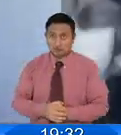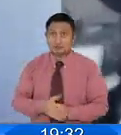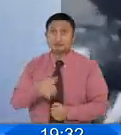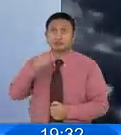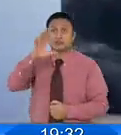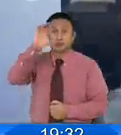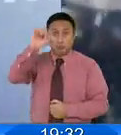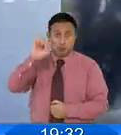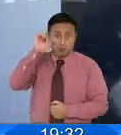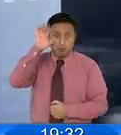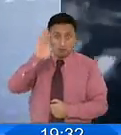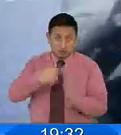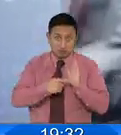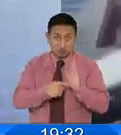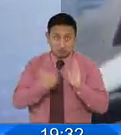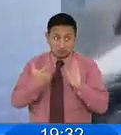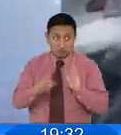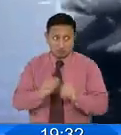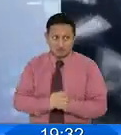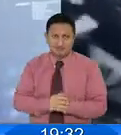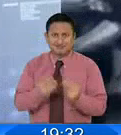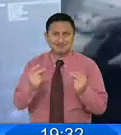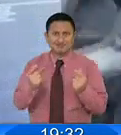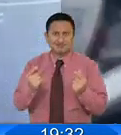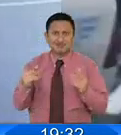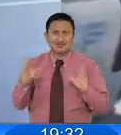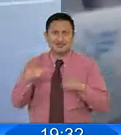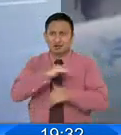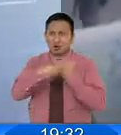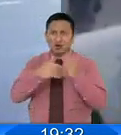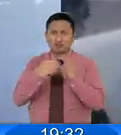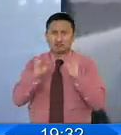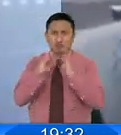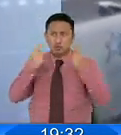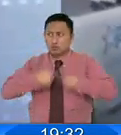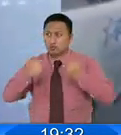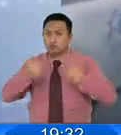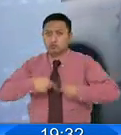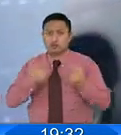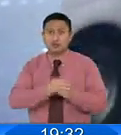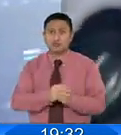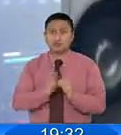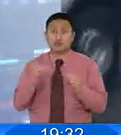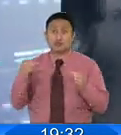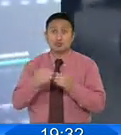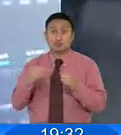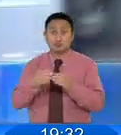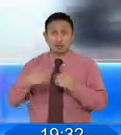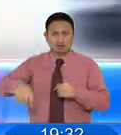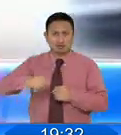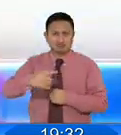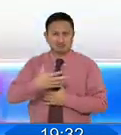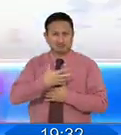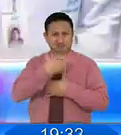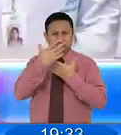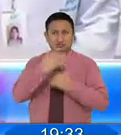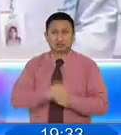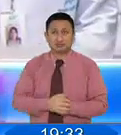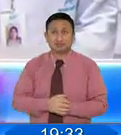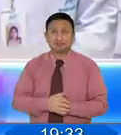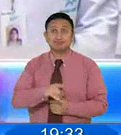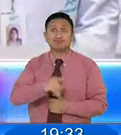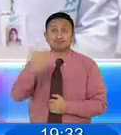publicado, inmediatamente se viralizó, despertando indignación en diversos sectores de la sociedad. De su parte,